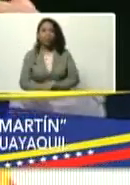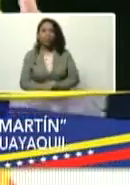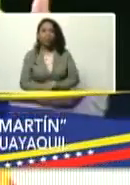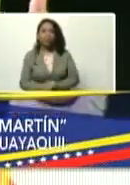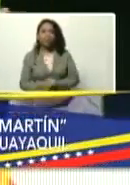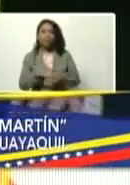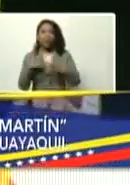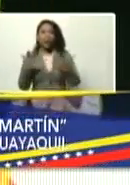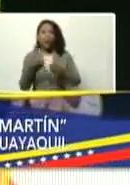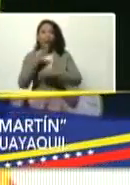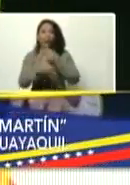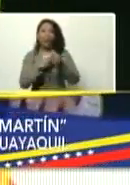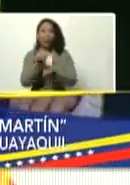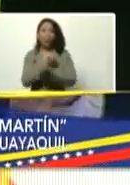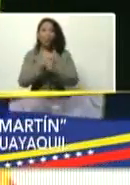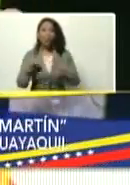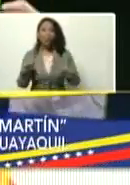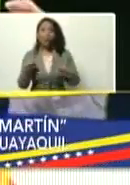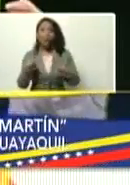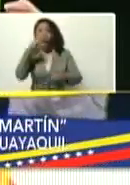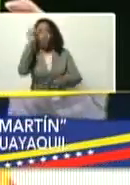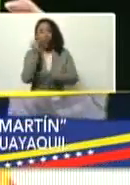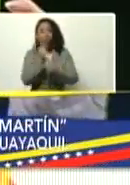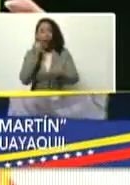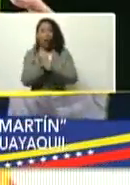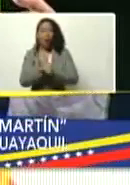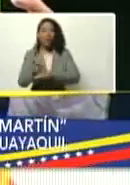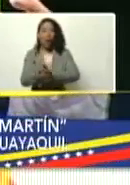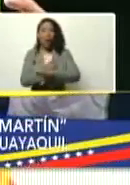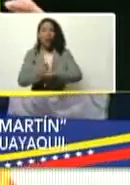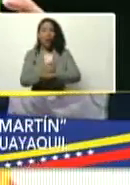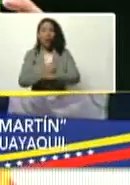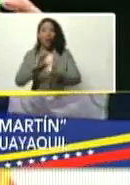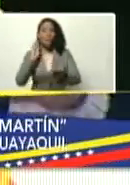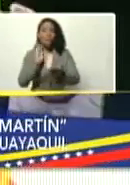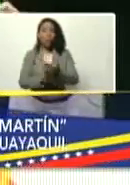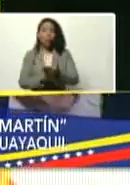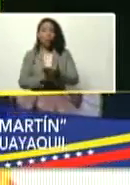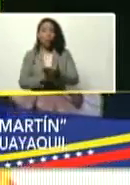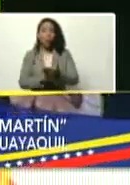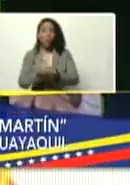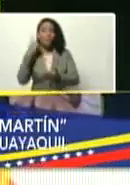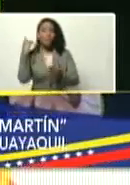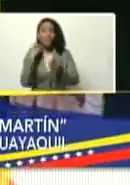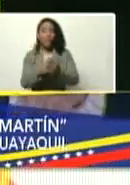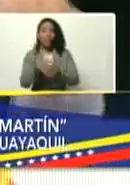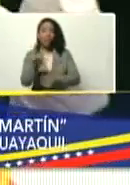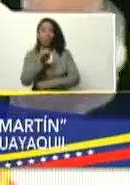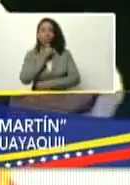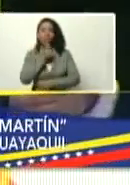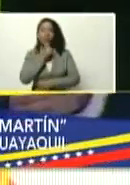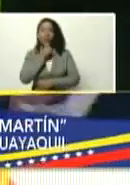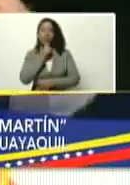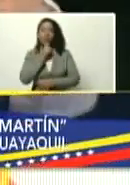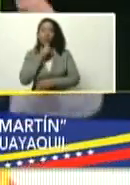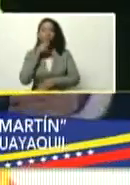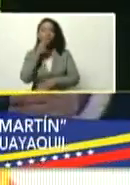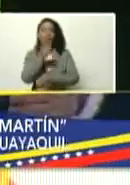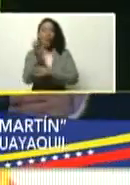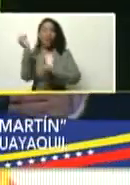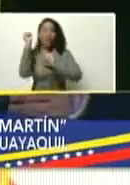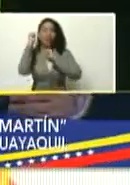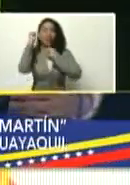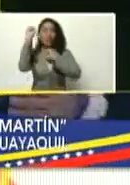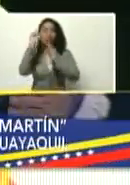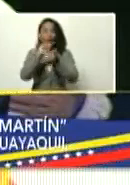que le hizo imposible la gestión de gobierno, le puso mil dificultades, que fue venciendo, que